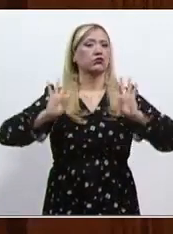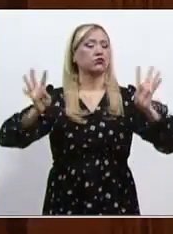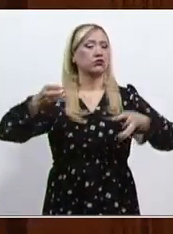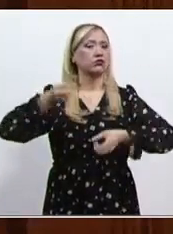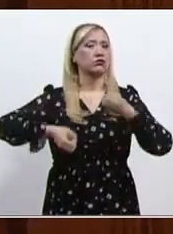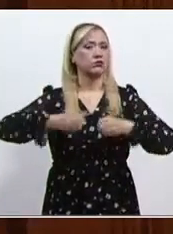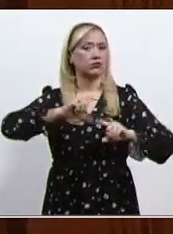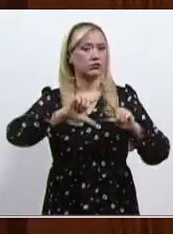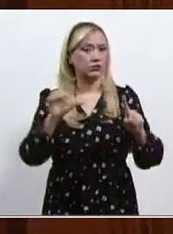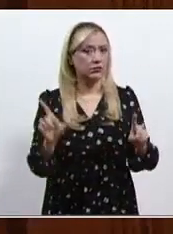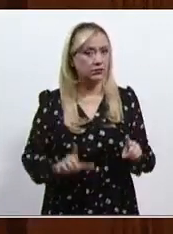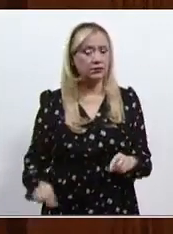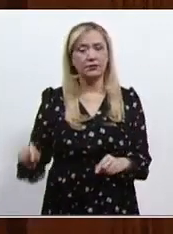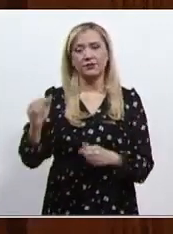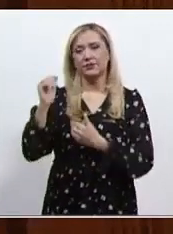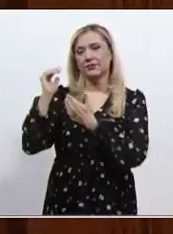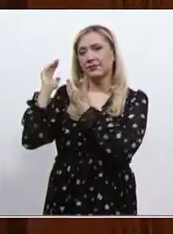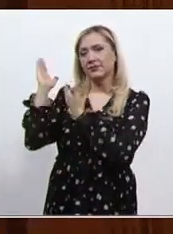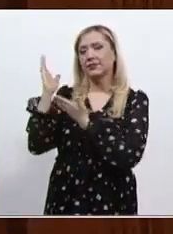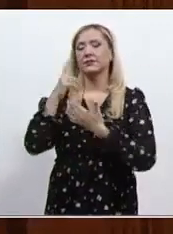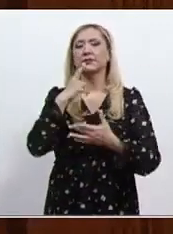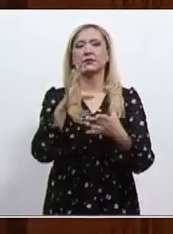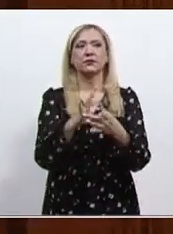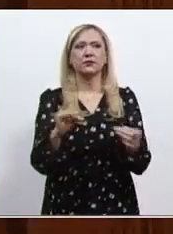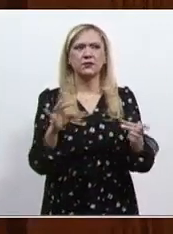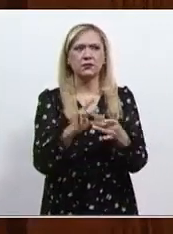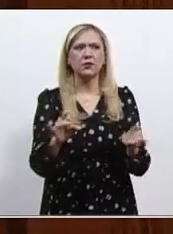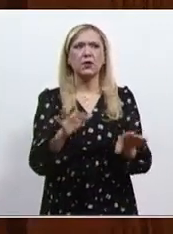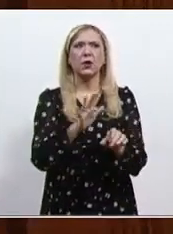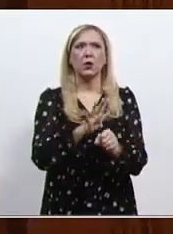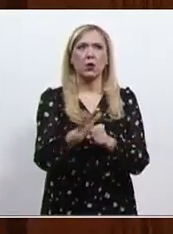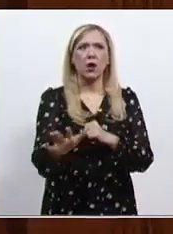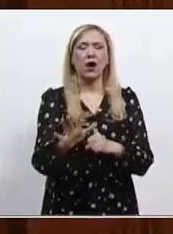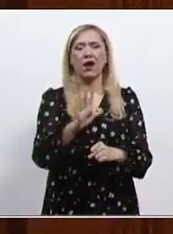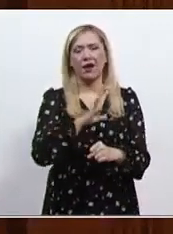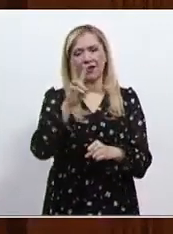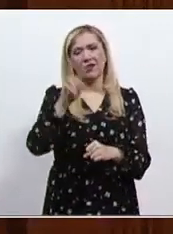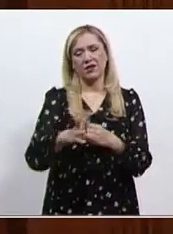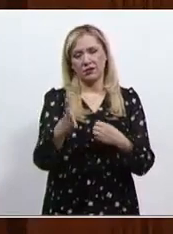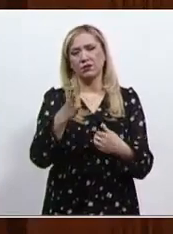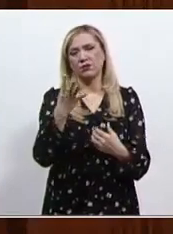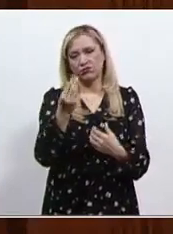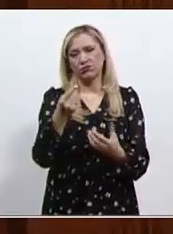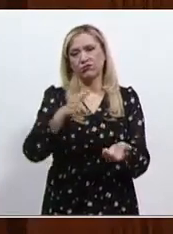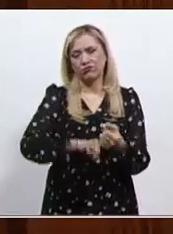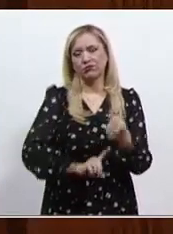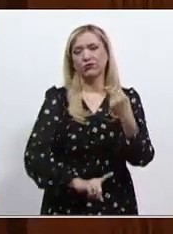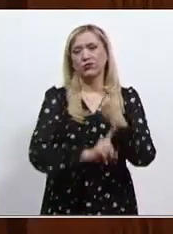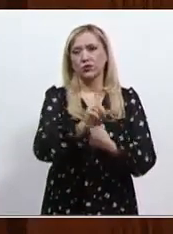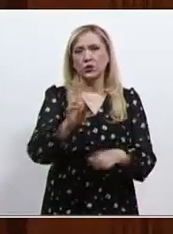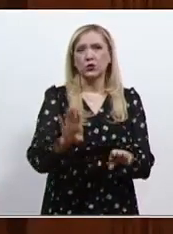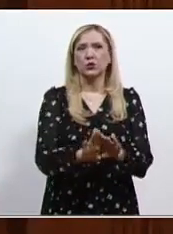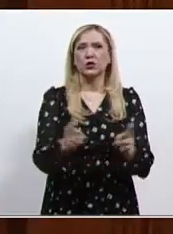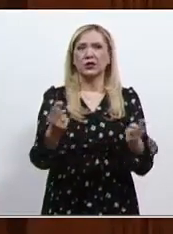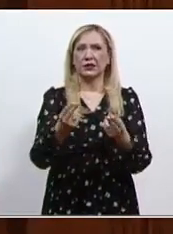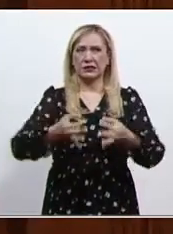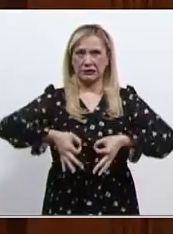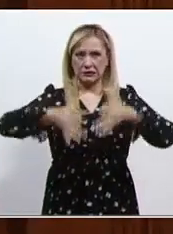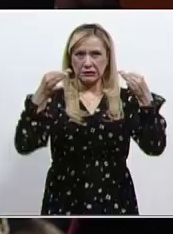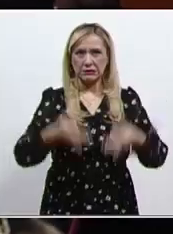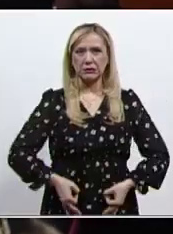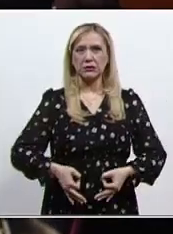Federal el ministro subrayó retos centrales para esta institución del poder judicial Federal como fortalecer las garantías